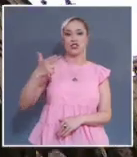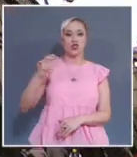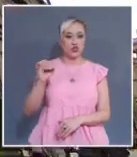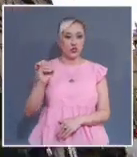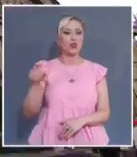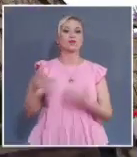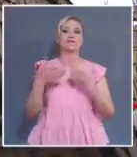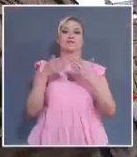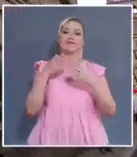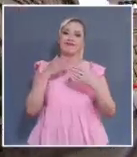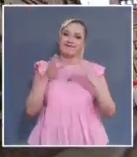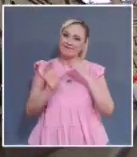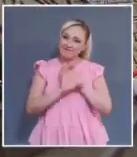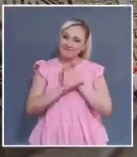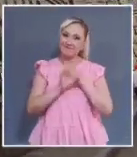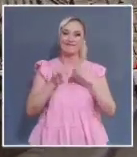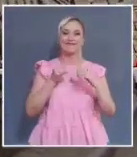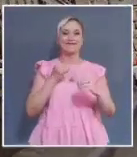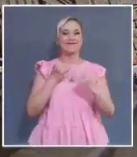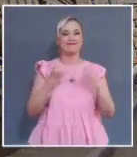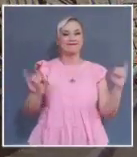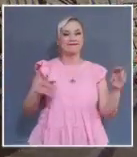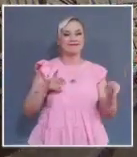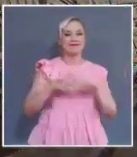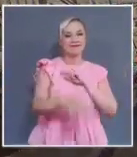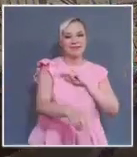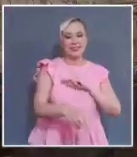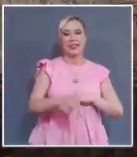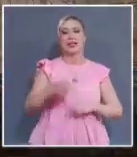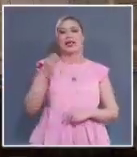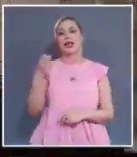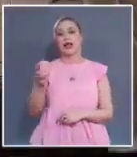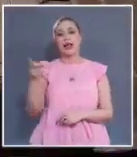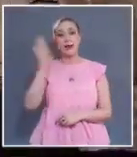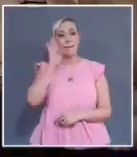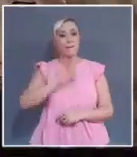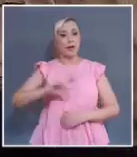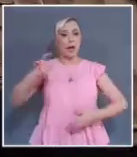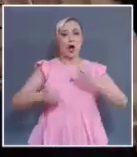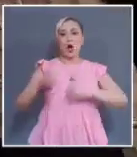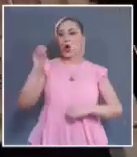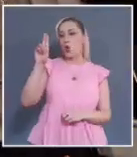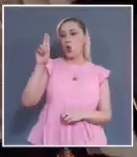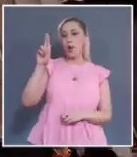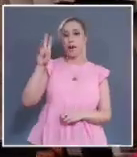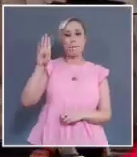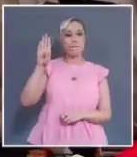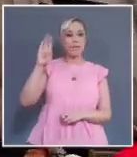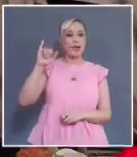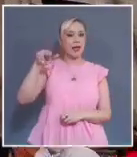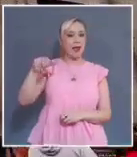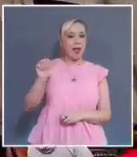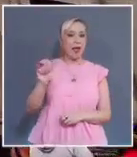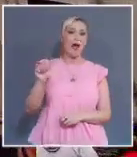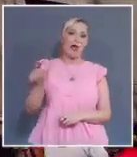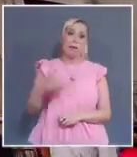Alba, representante del Poder Legislativo, y el ministro Salvador Urbina Frías, presidente del Alto Tribunal.